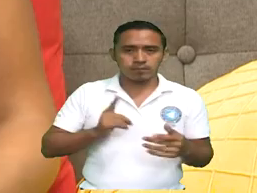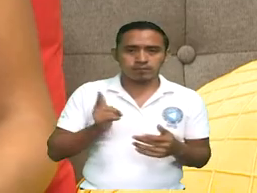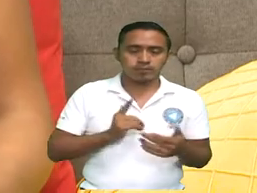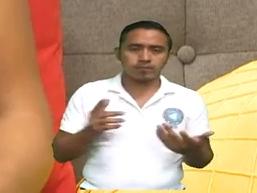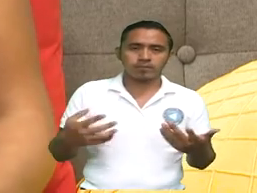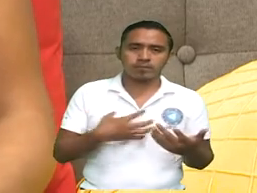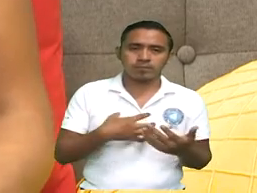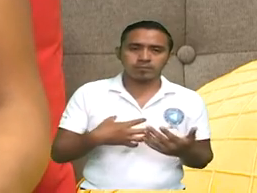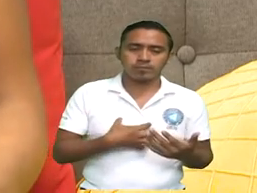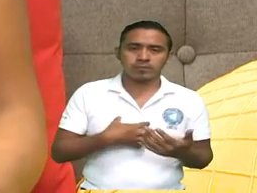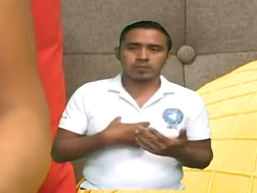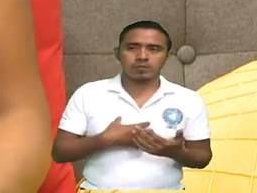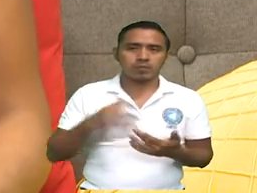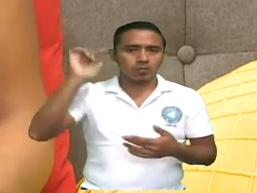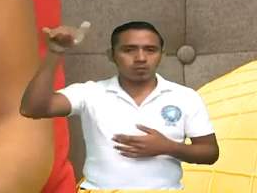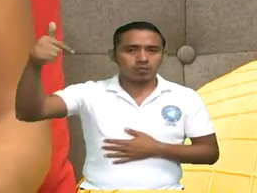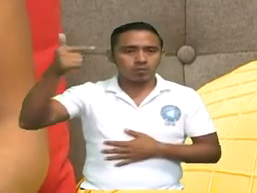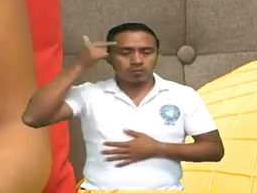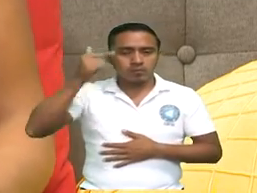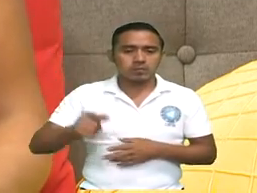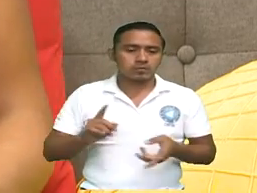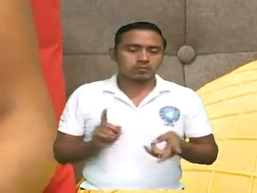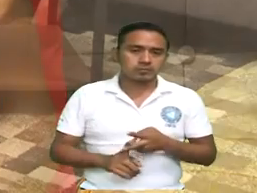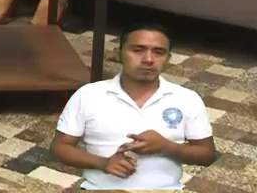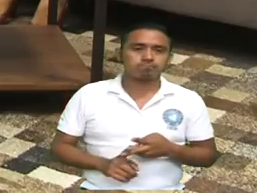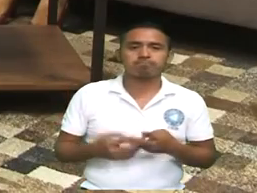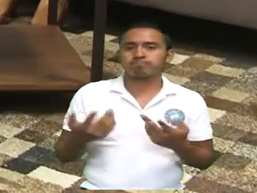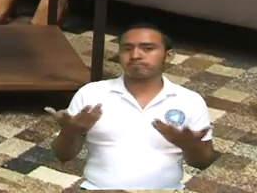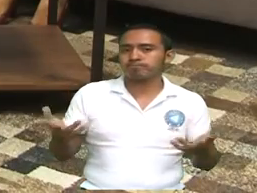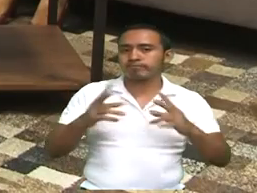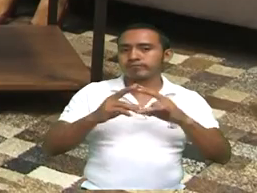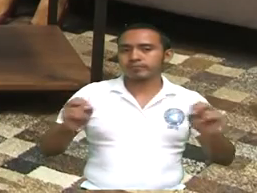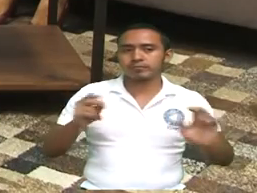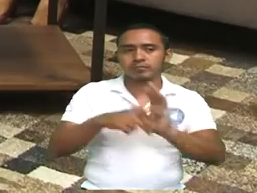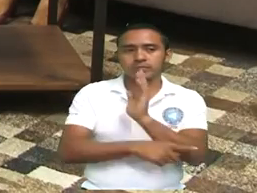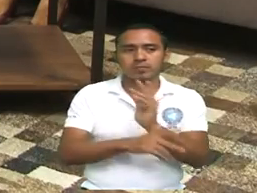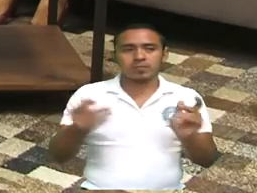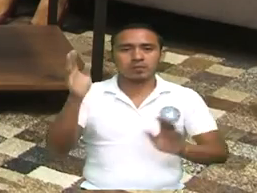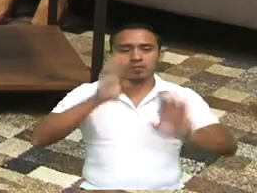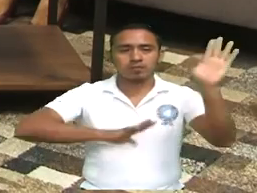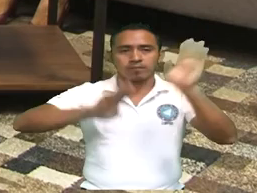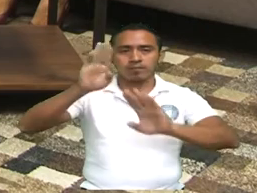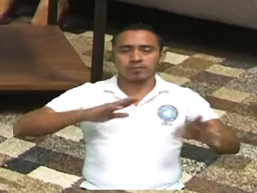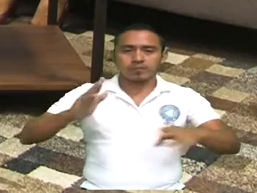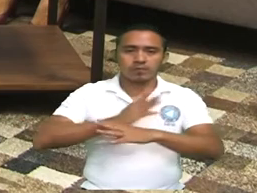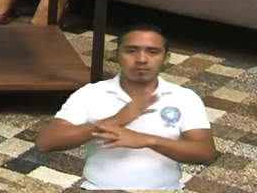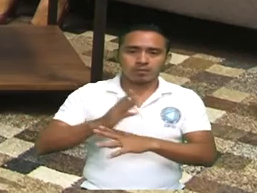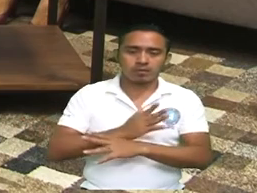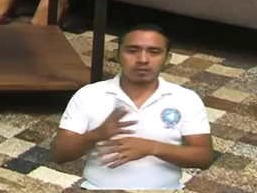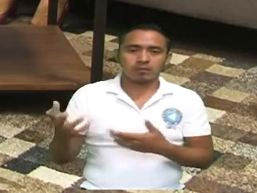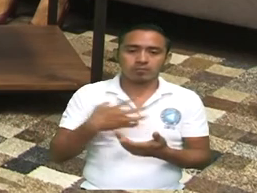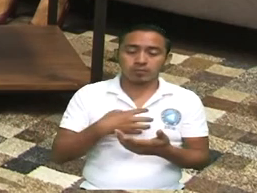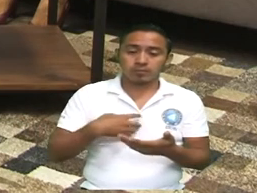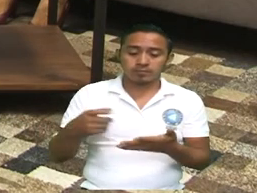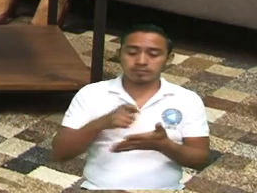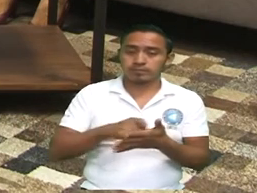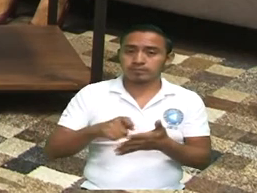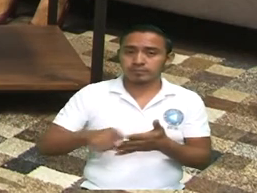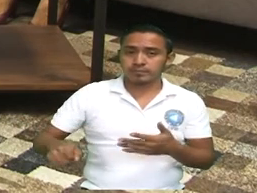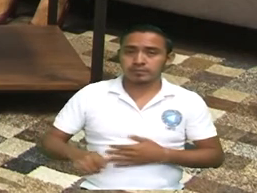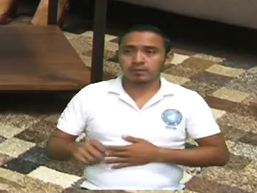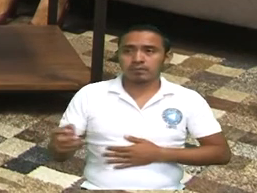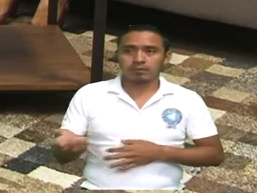como, como gobierno, como Estado, en las que participaron distintos sectores para su elaboración. No